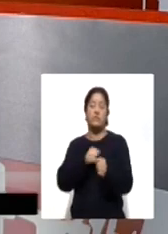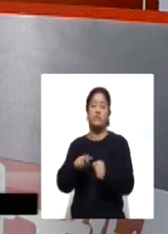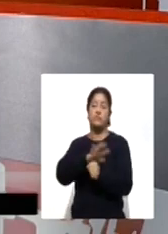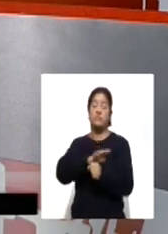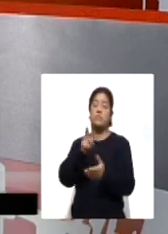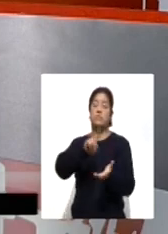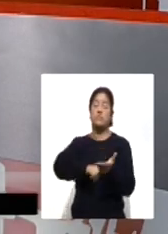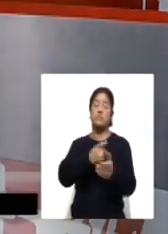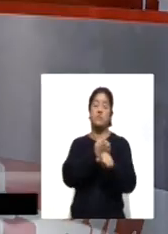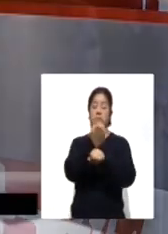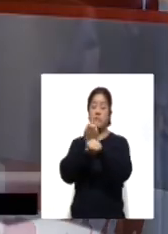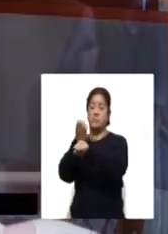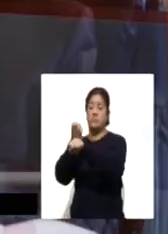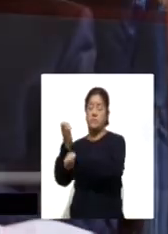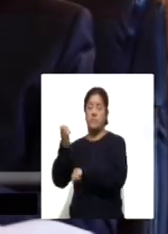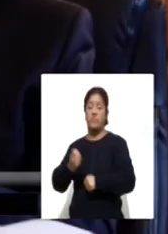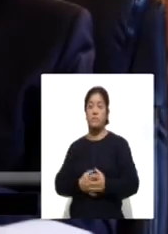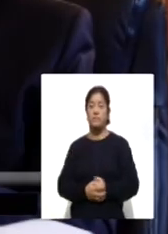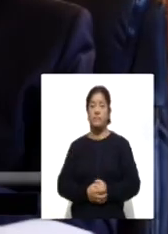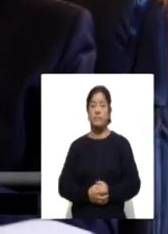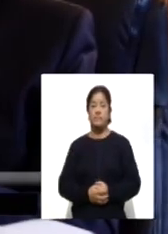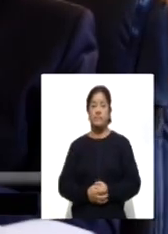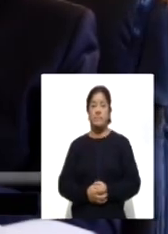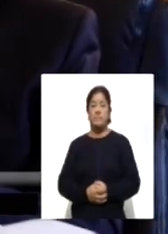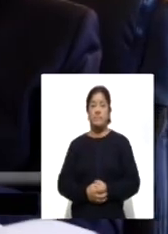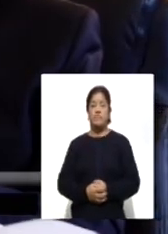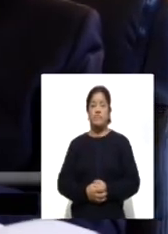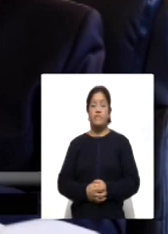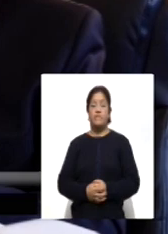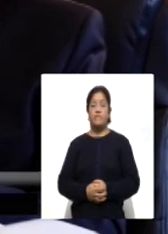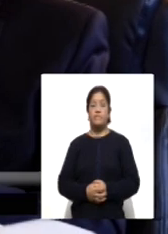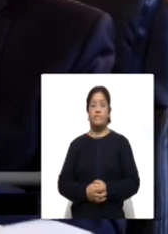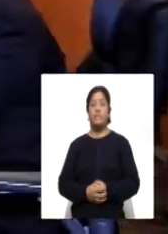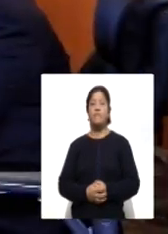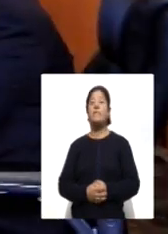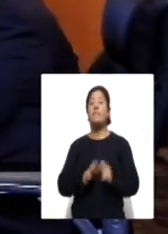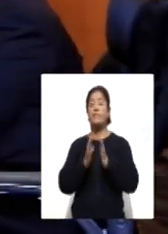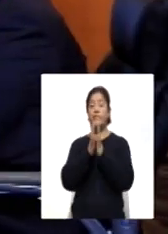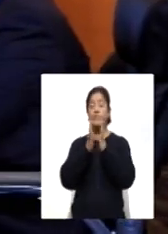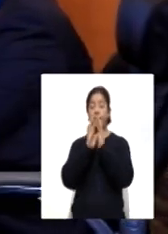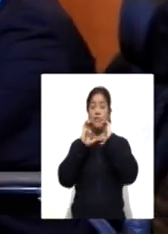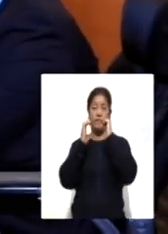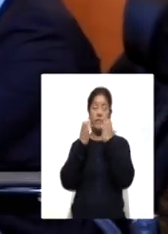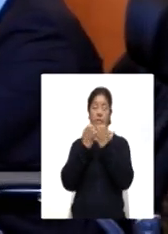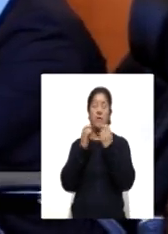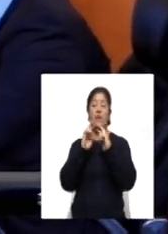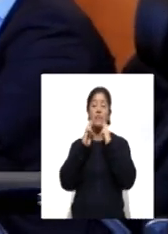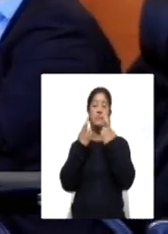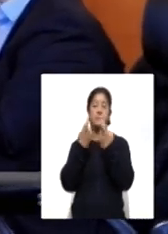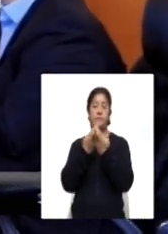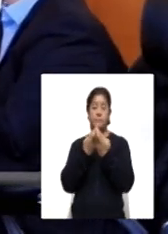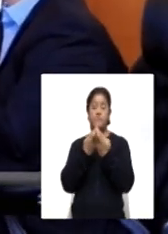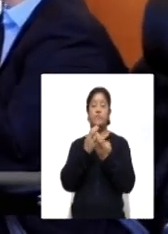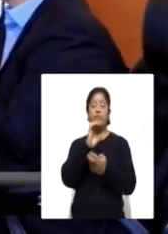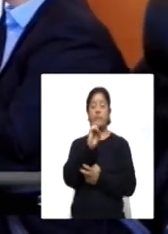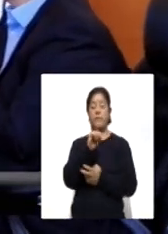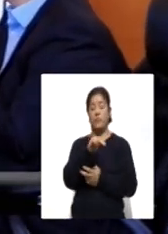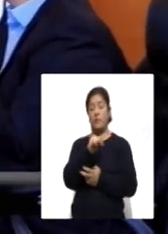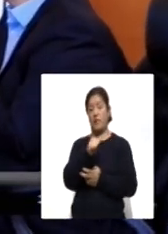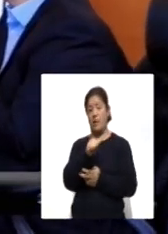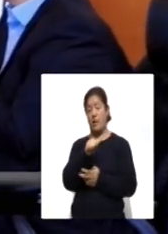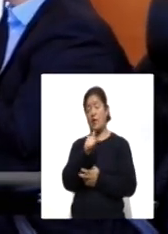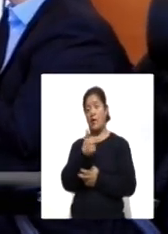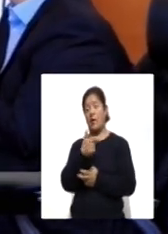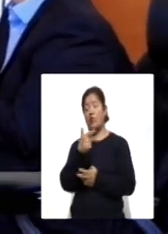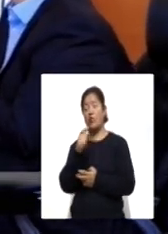los estados. El gobernador Marco Mena participó en una reunión de la Conferencia Nacional de Gobernadores con funcionarios federales